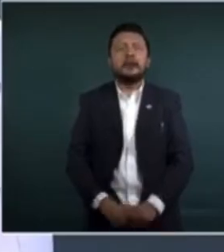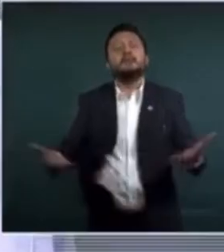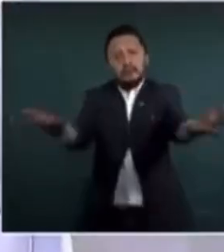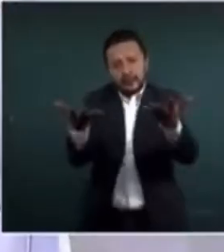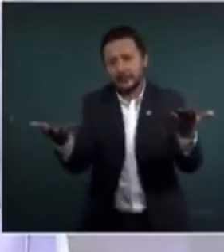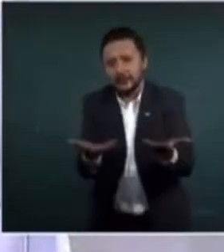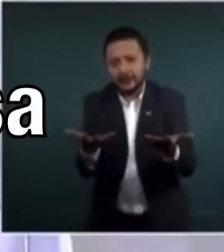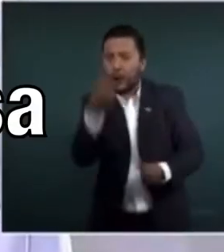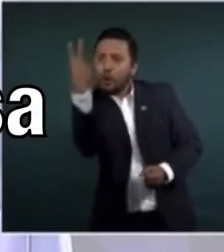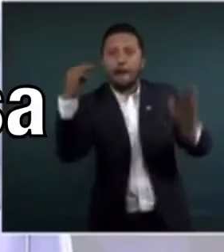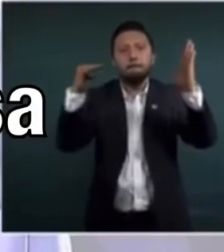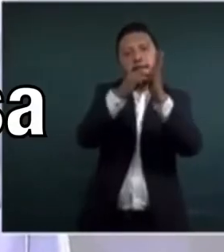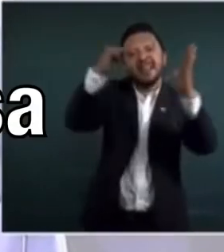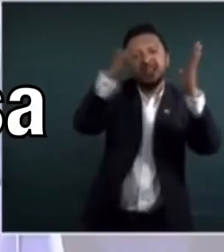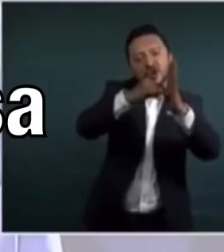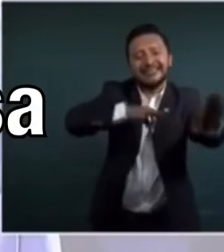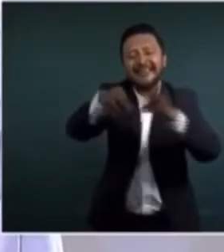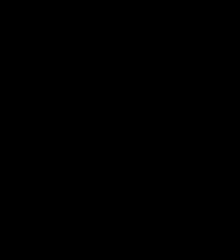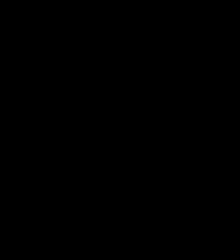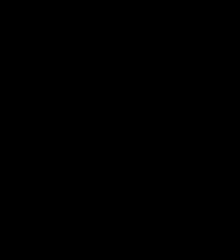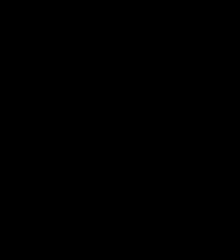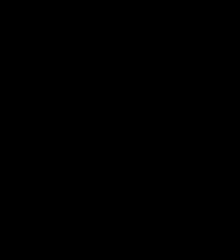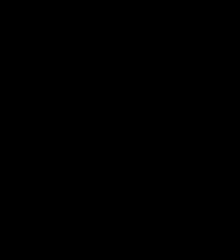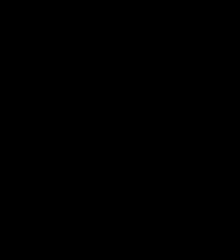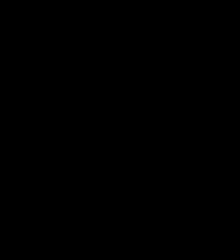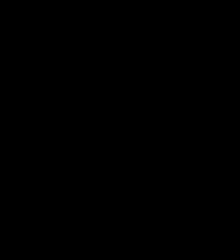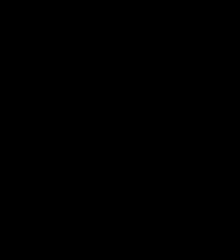a generar 2 millones de empleos nuevos